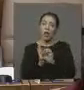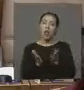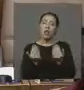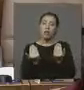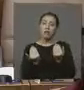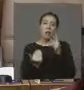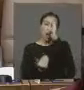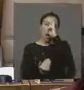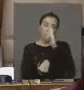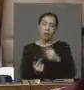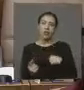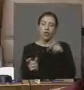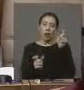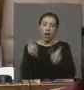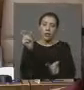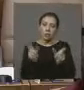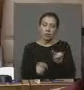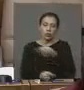de unos a otros.